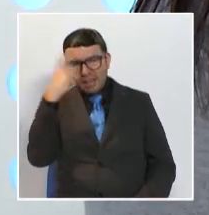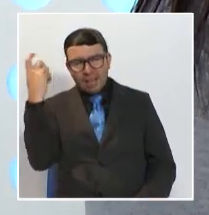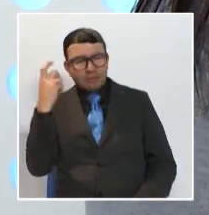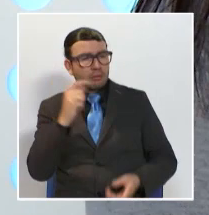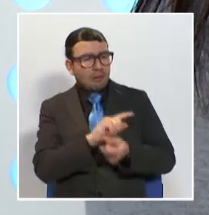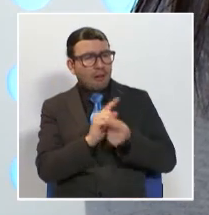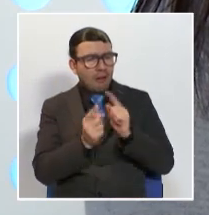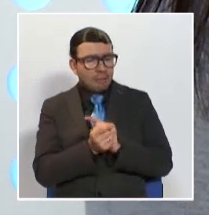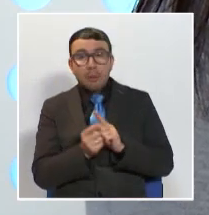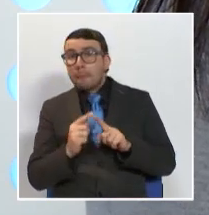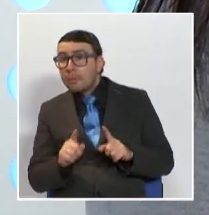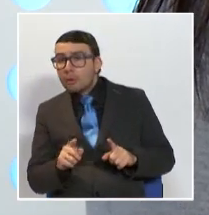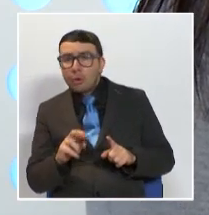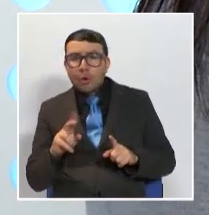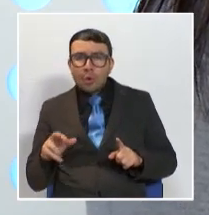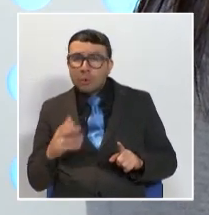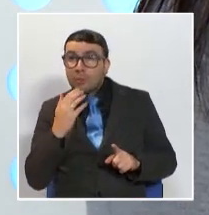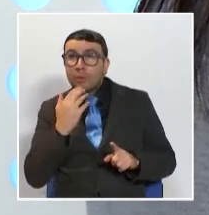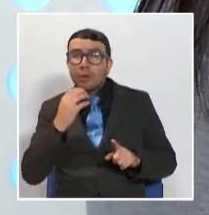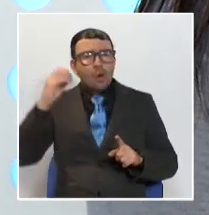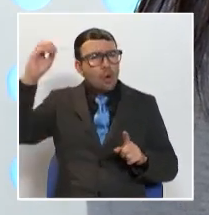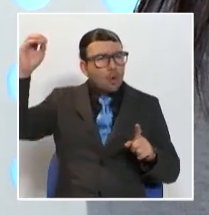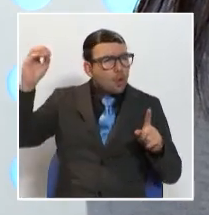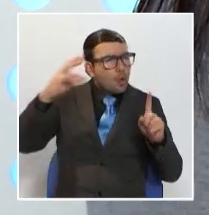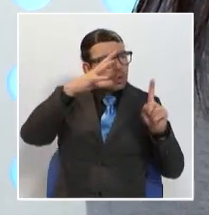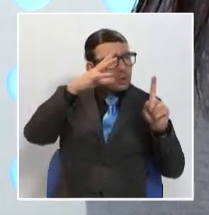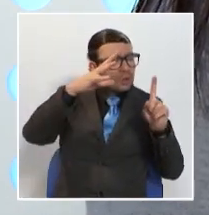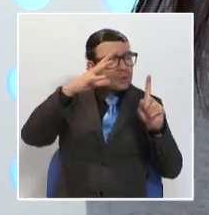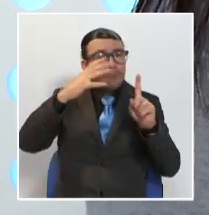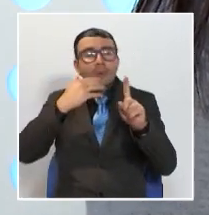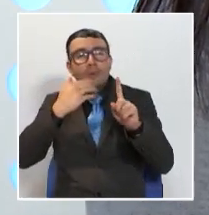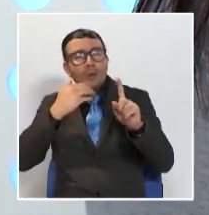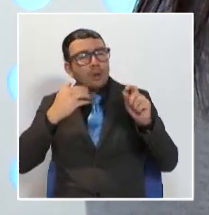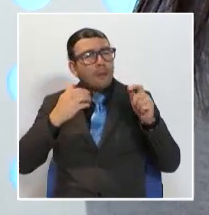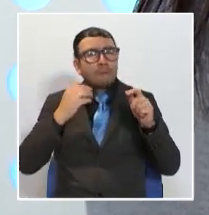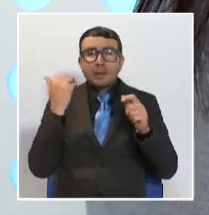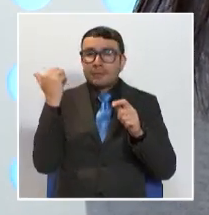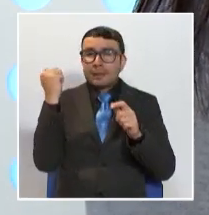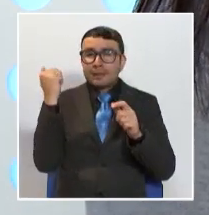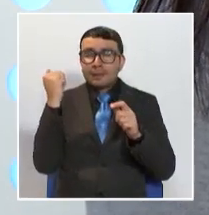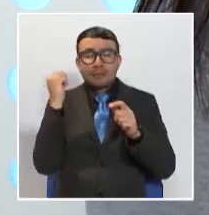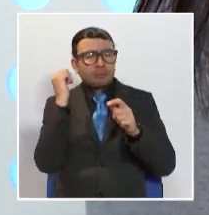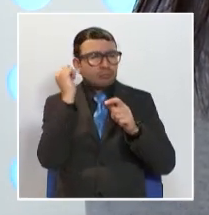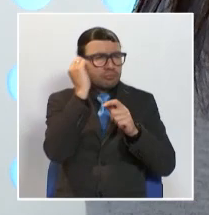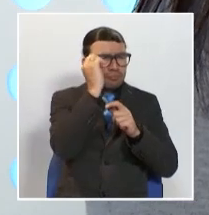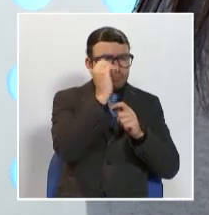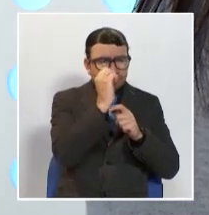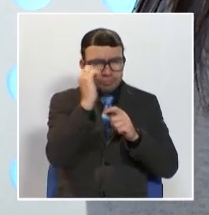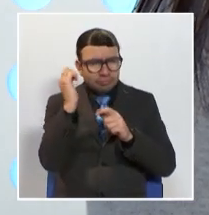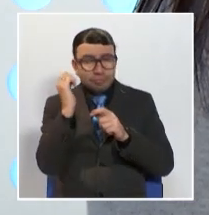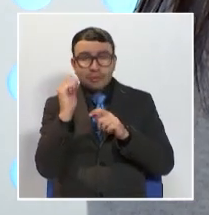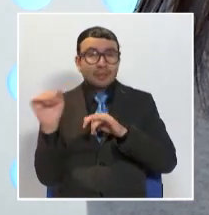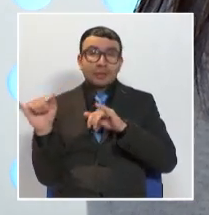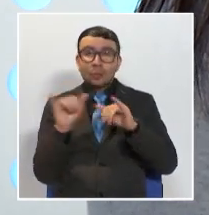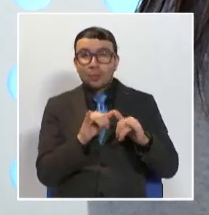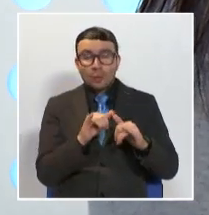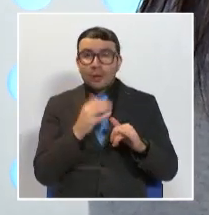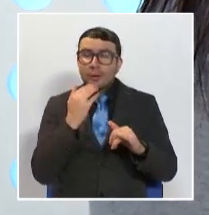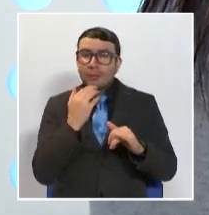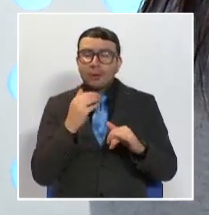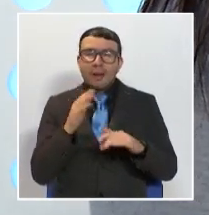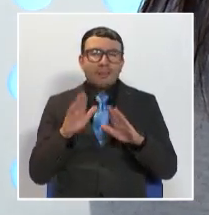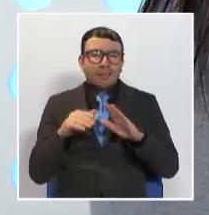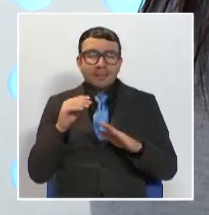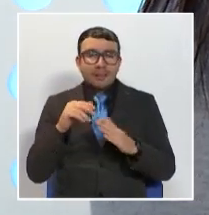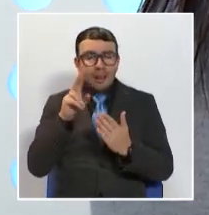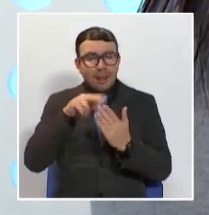valemos de otros métodos como la luz de Wood, que simplemente es una lámpara que es una lámpara como las que utilizamos para leer, por ejemplo, mirar si